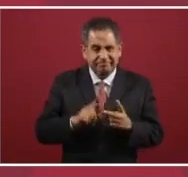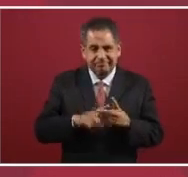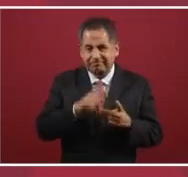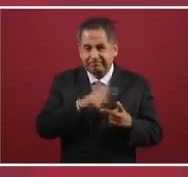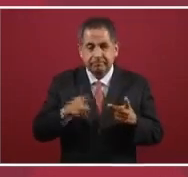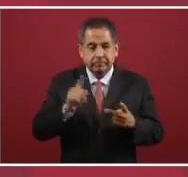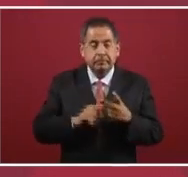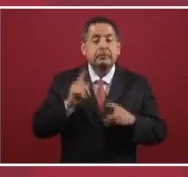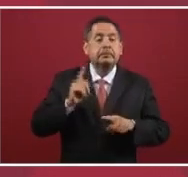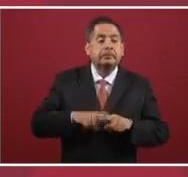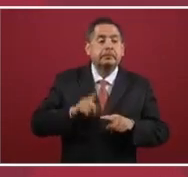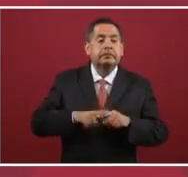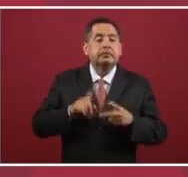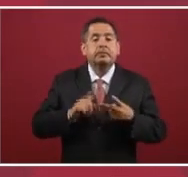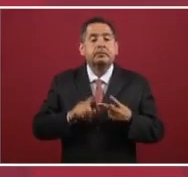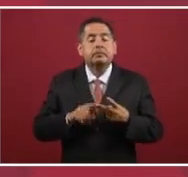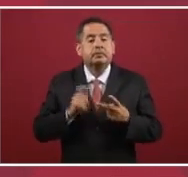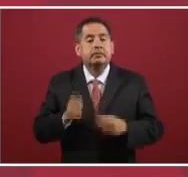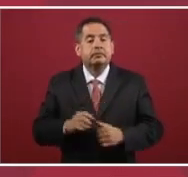que exista